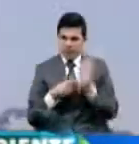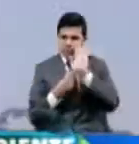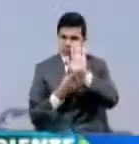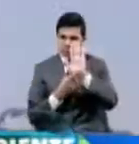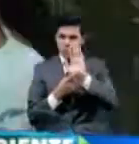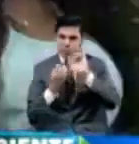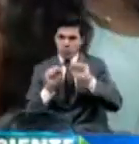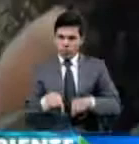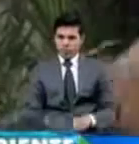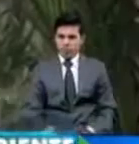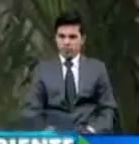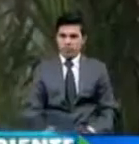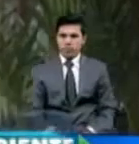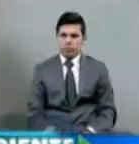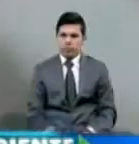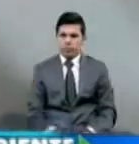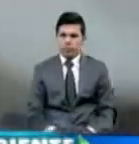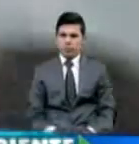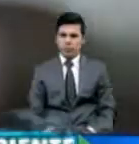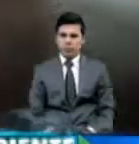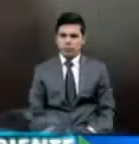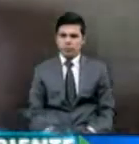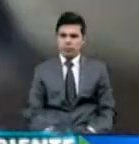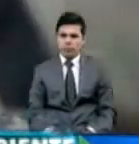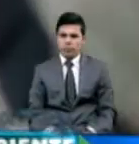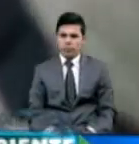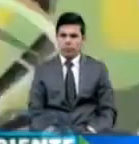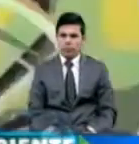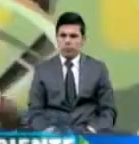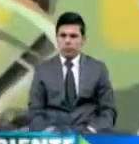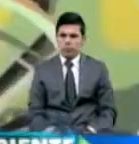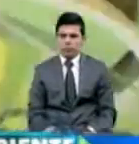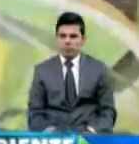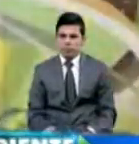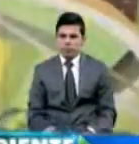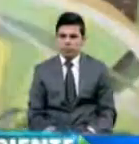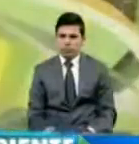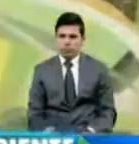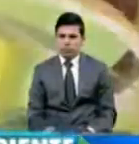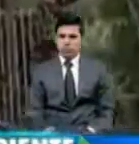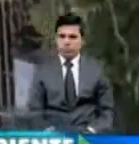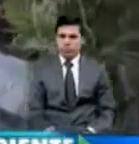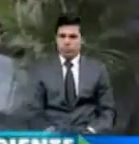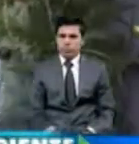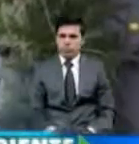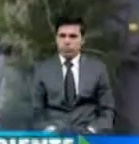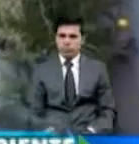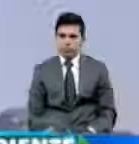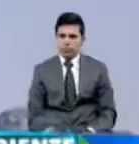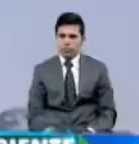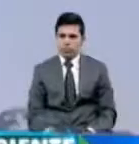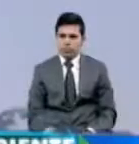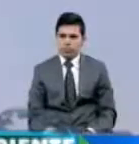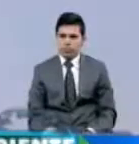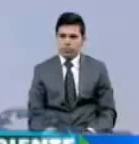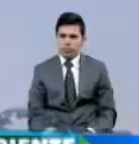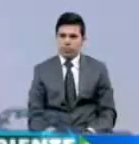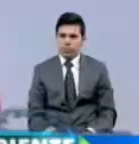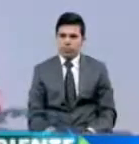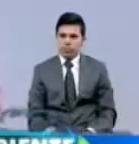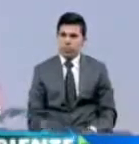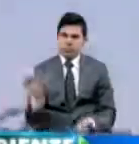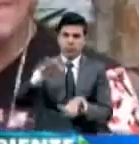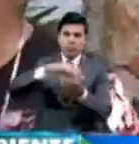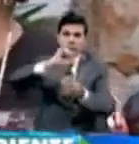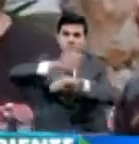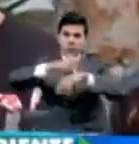Music. Durante su estadía en Santander, el Prefe realizará una presentación junto a su agrupación en un reconocido bar de la